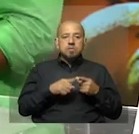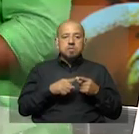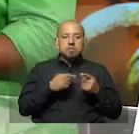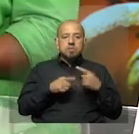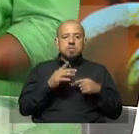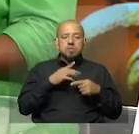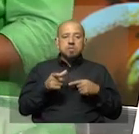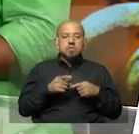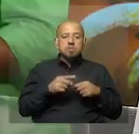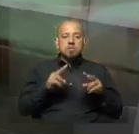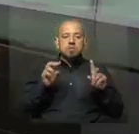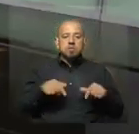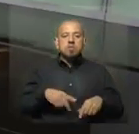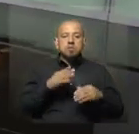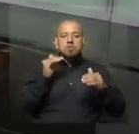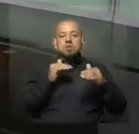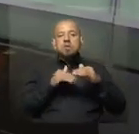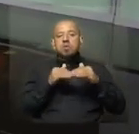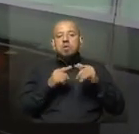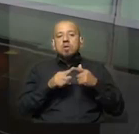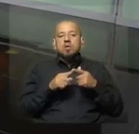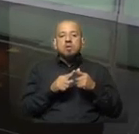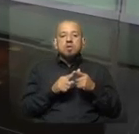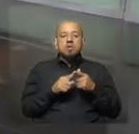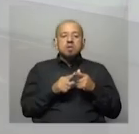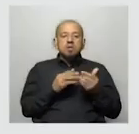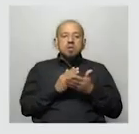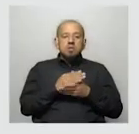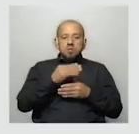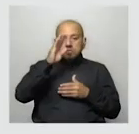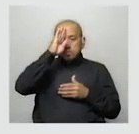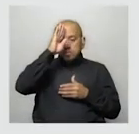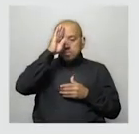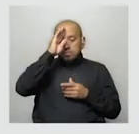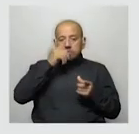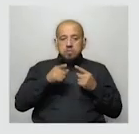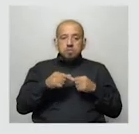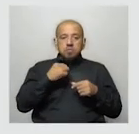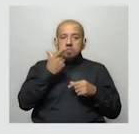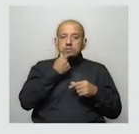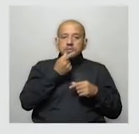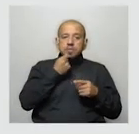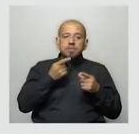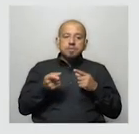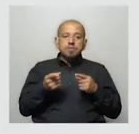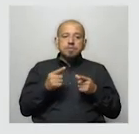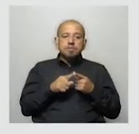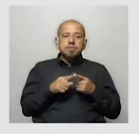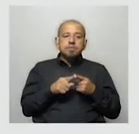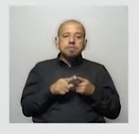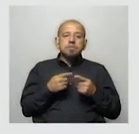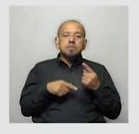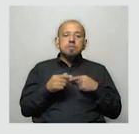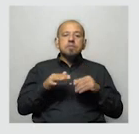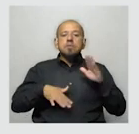es la parte de la conservación. Pues una cosa como que siempre aprender a preparar, eso es como más fácil, más intuitivo, pero a